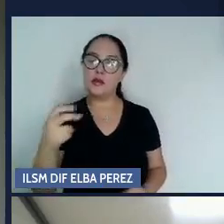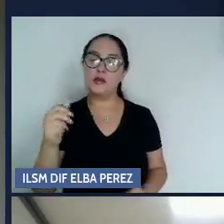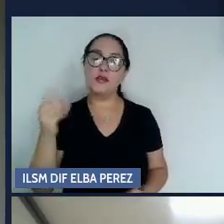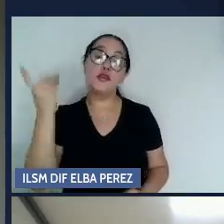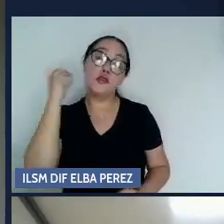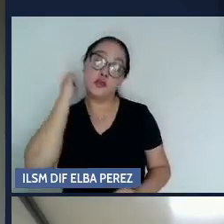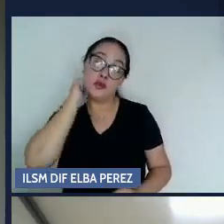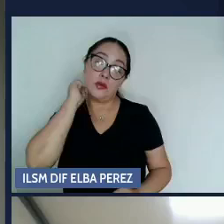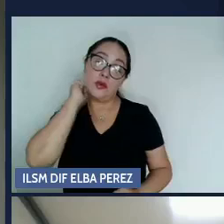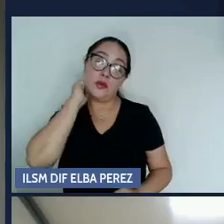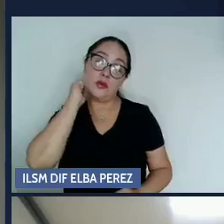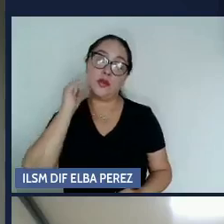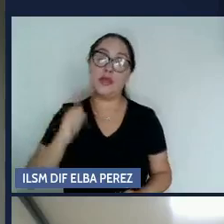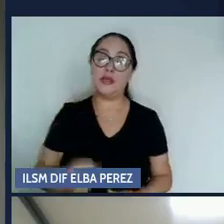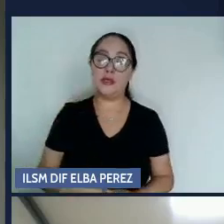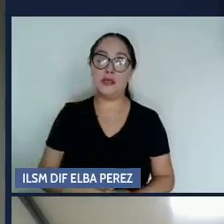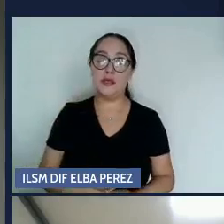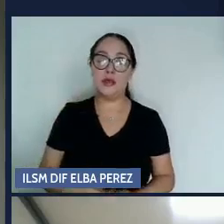insisto, son